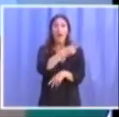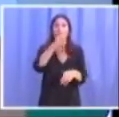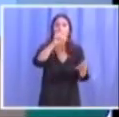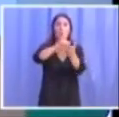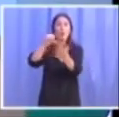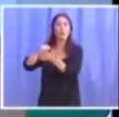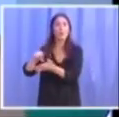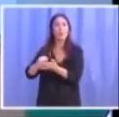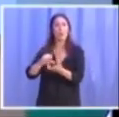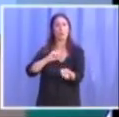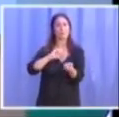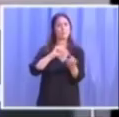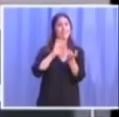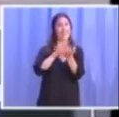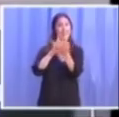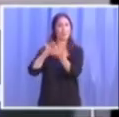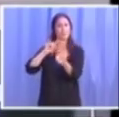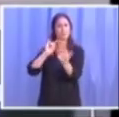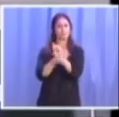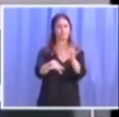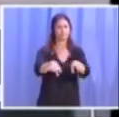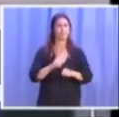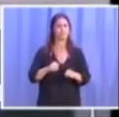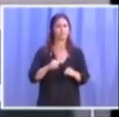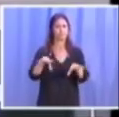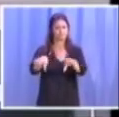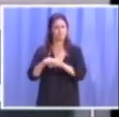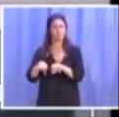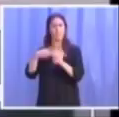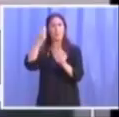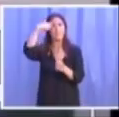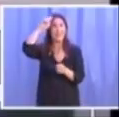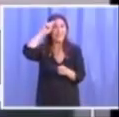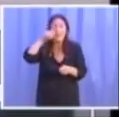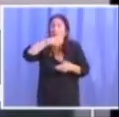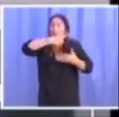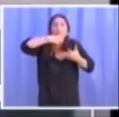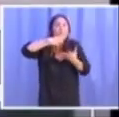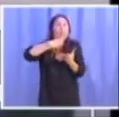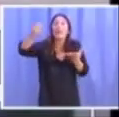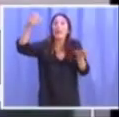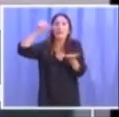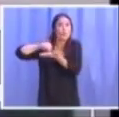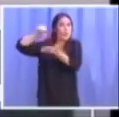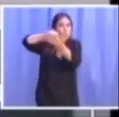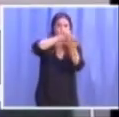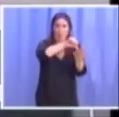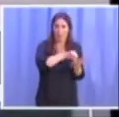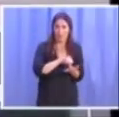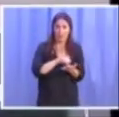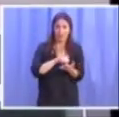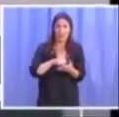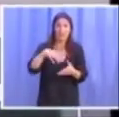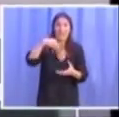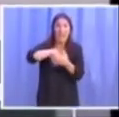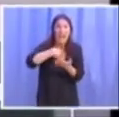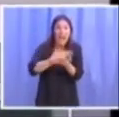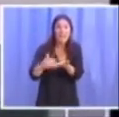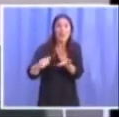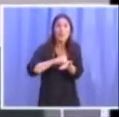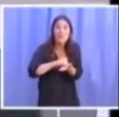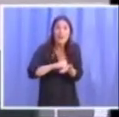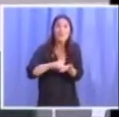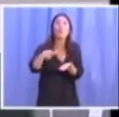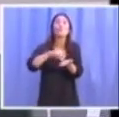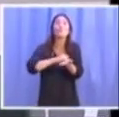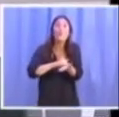están remunicipalizando como Berlín, como, bueno, cientos de ciudades, lo he dicho antes, entre ellas Nueva York,